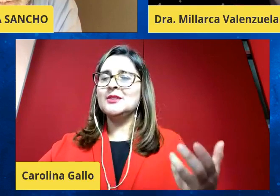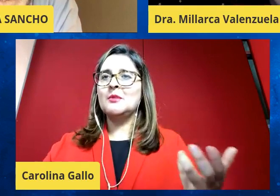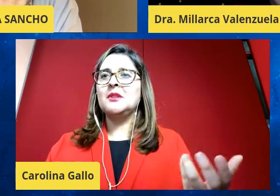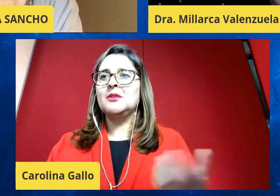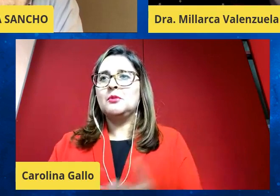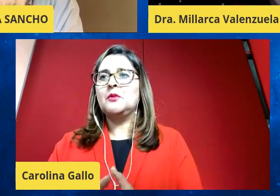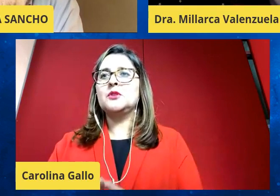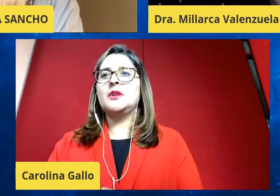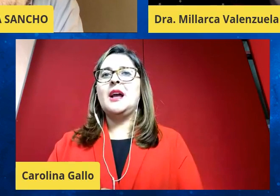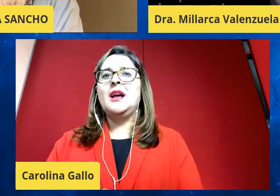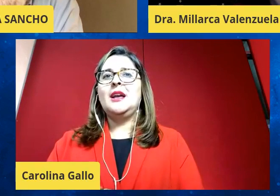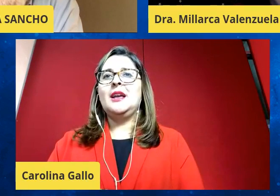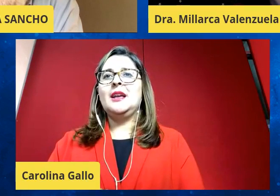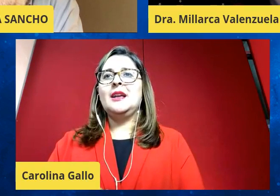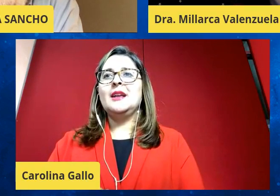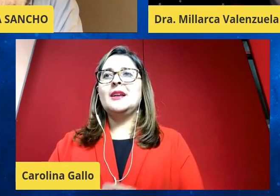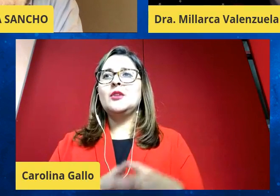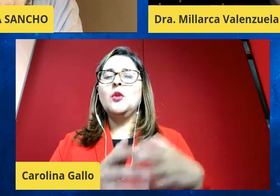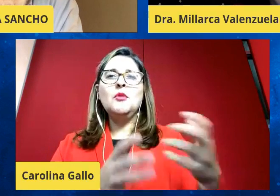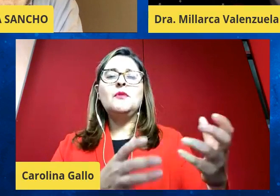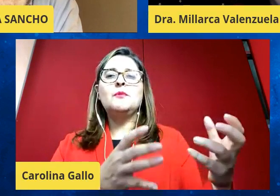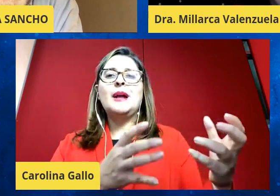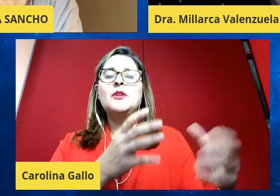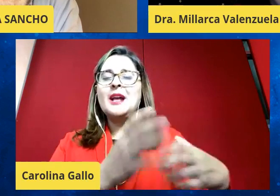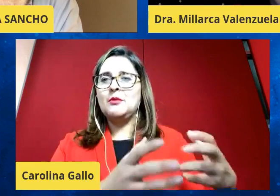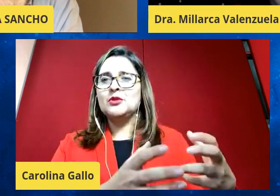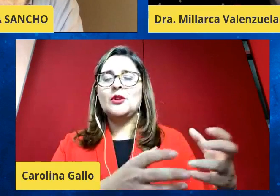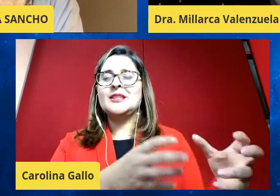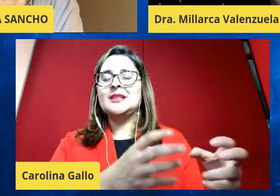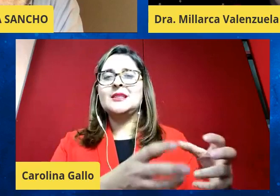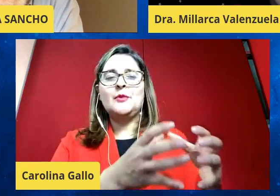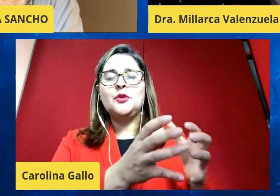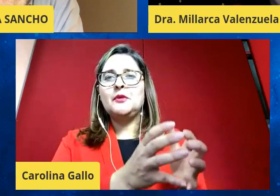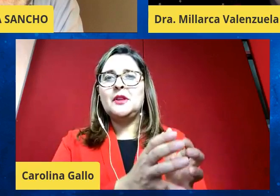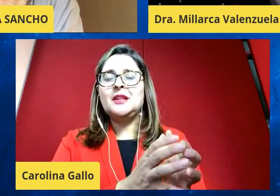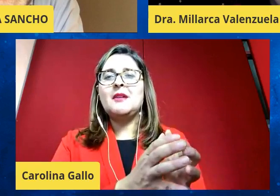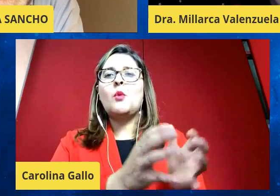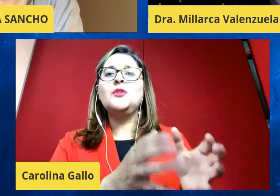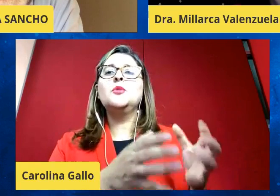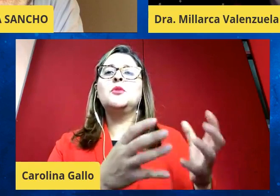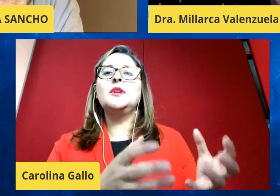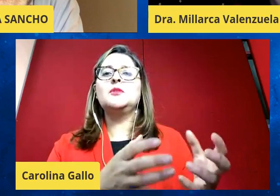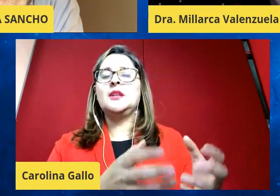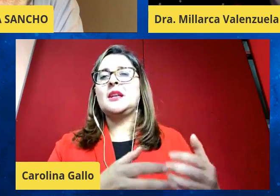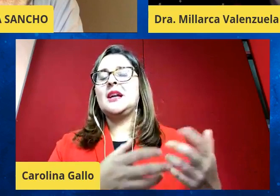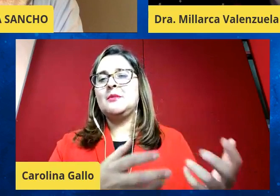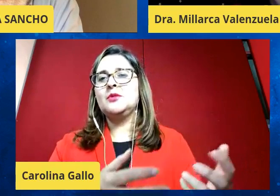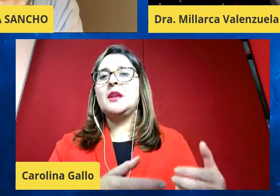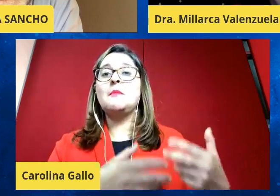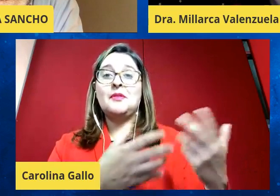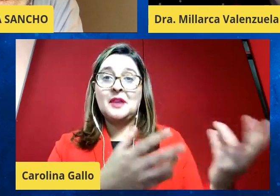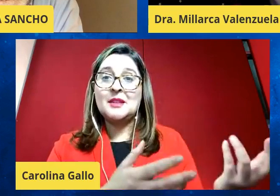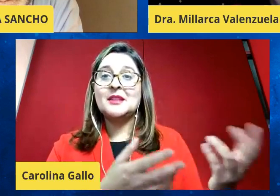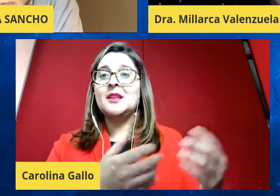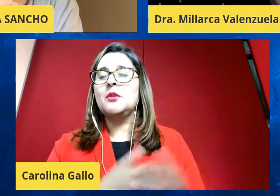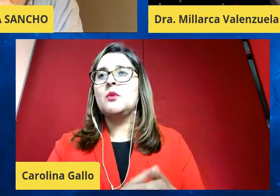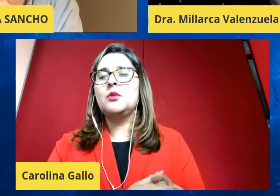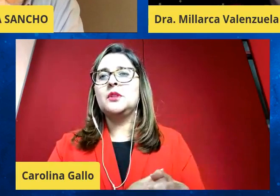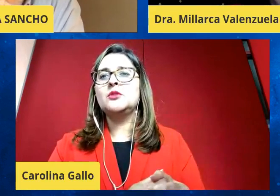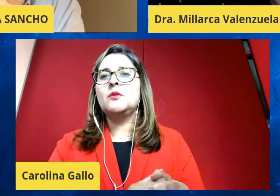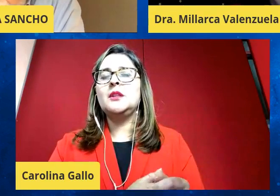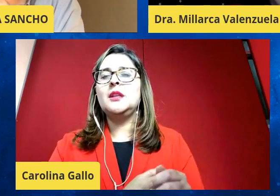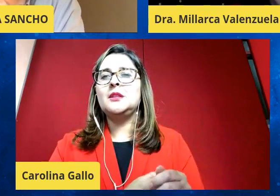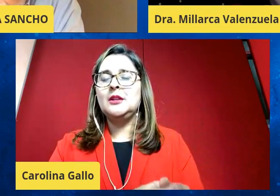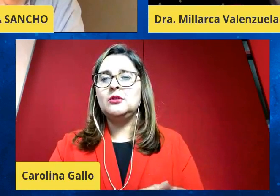en el caso también de esto, profesora, ¿cómo valoramos lo que se está haciendo en definitiva? ¿Cuánto provecho le sacamos en pandemia? Entendemos que